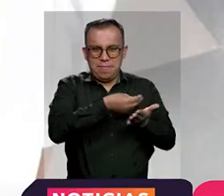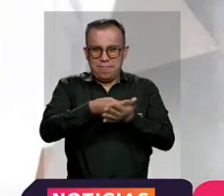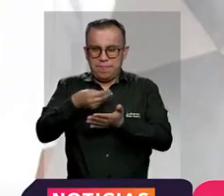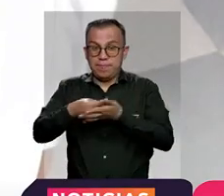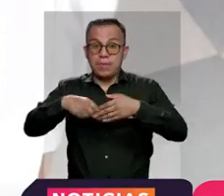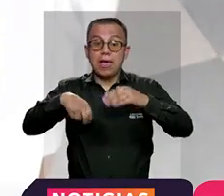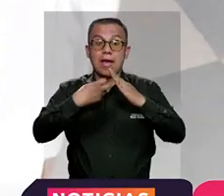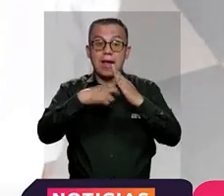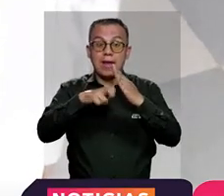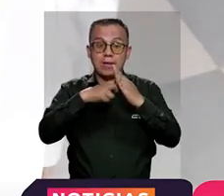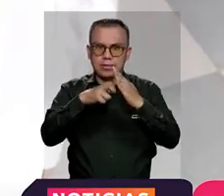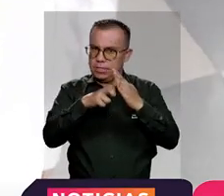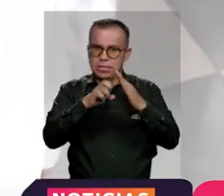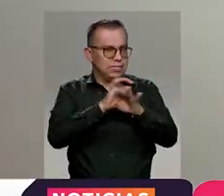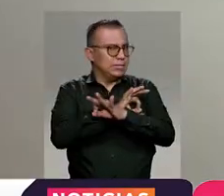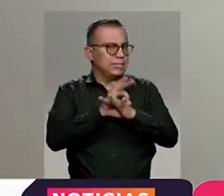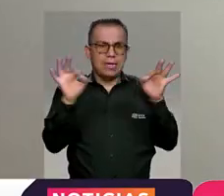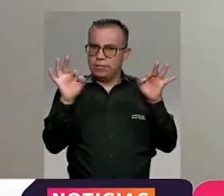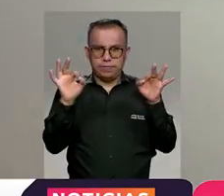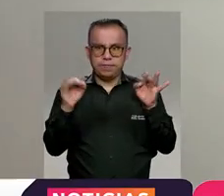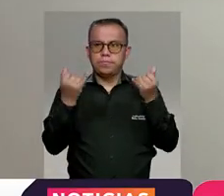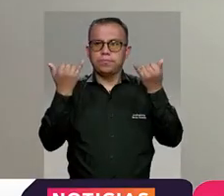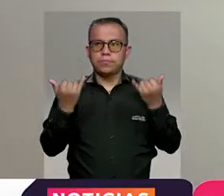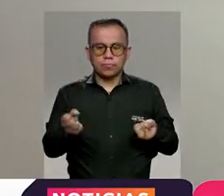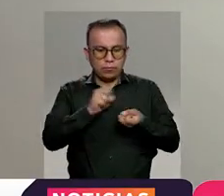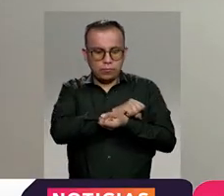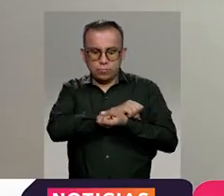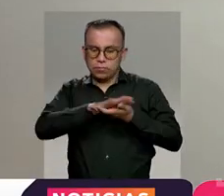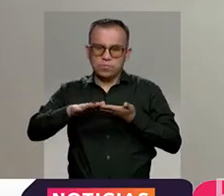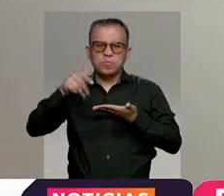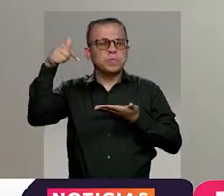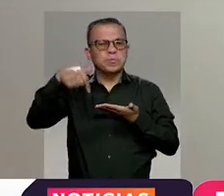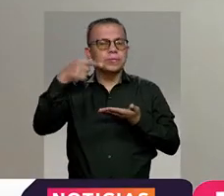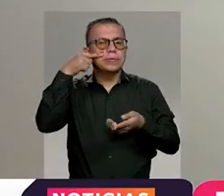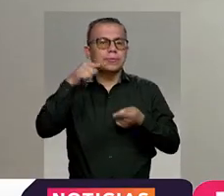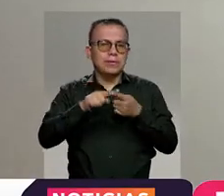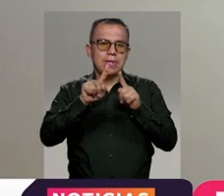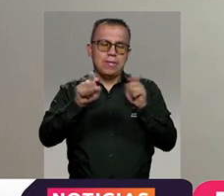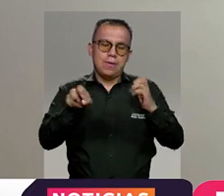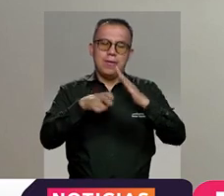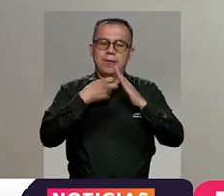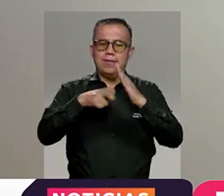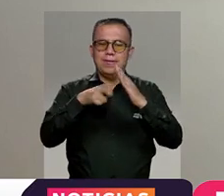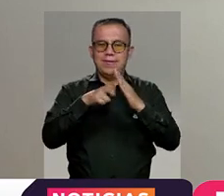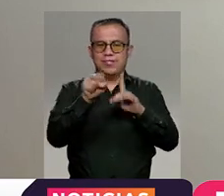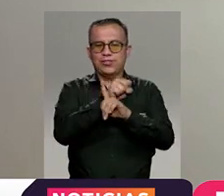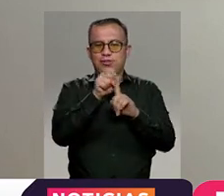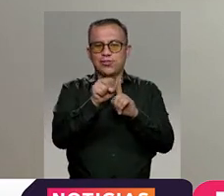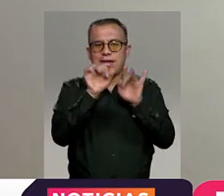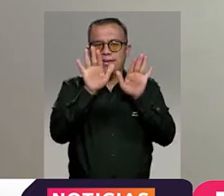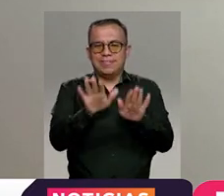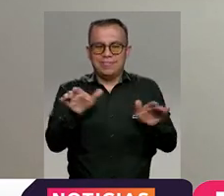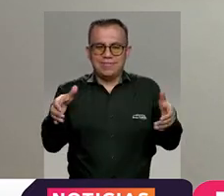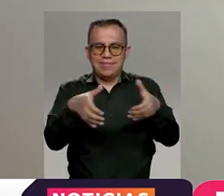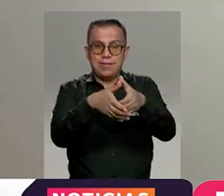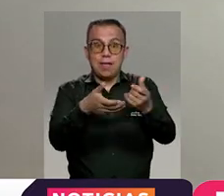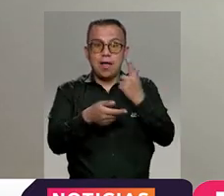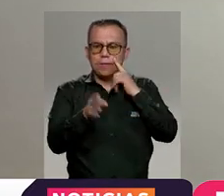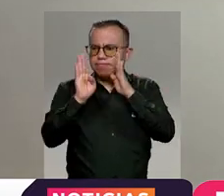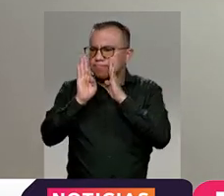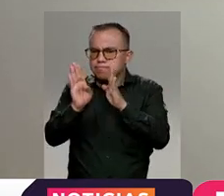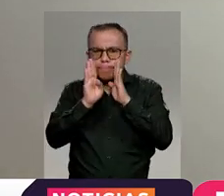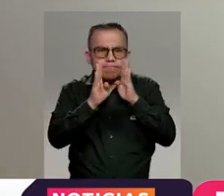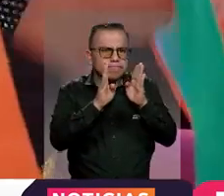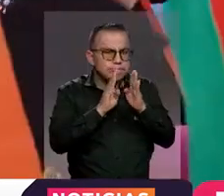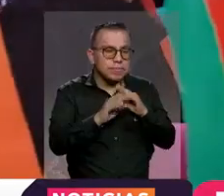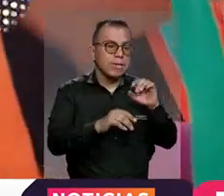jardines sociales se deje de cobrar lograr gratuidad también en los jardines sociales que son los jardines que atienden a los niños